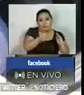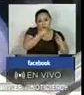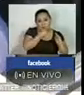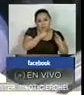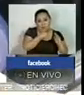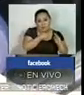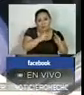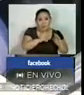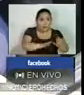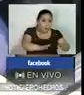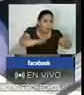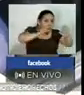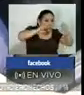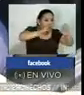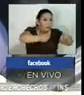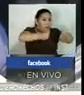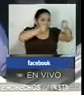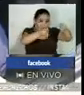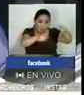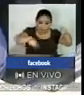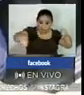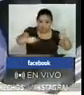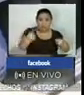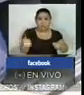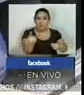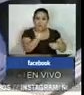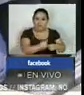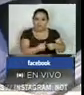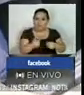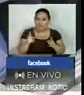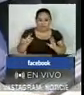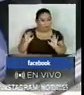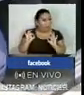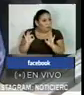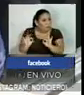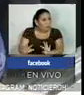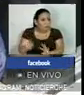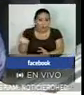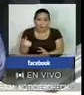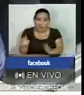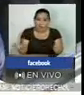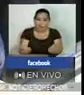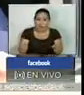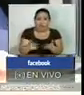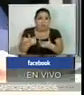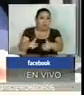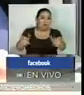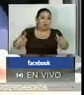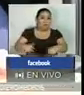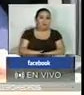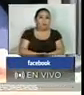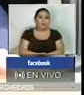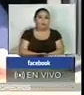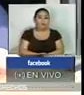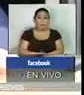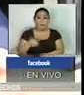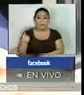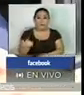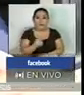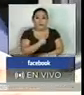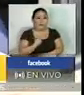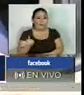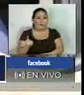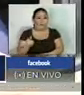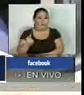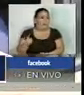esté pagando condenas y estas personas que han hecho cosas desastrosas, queden libres. Entre la ciudadanía nos